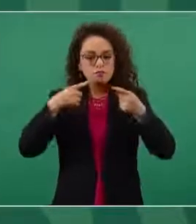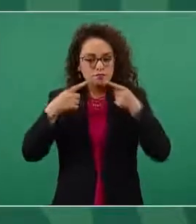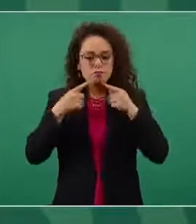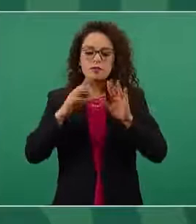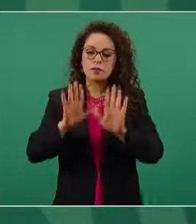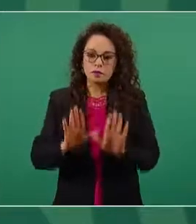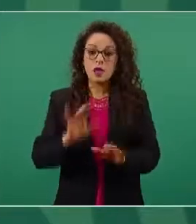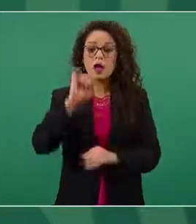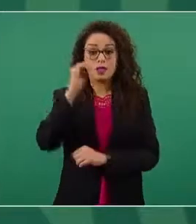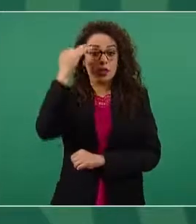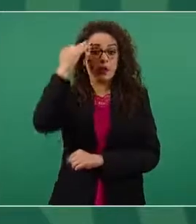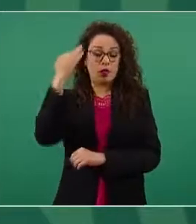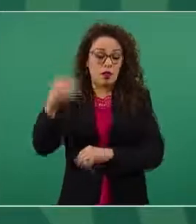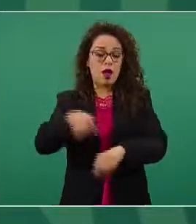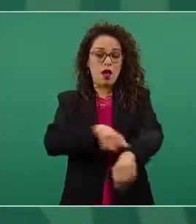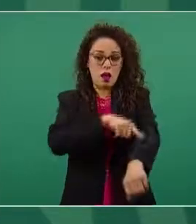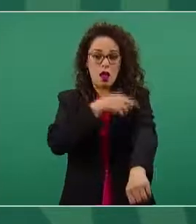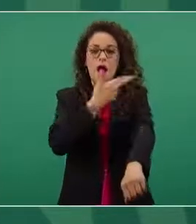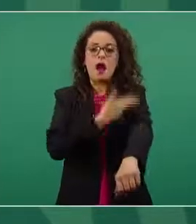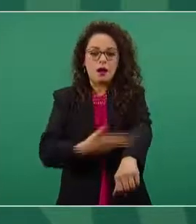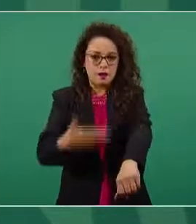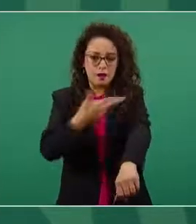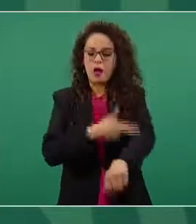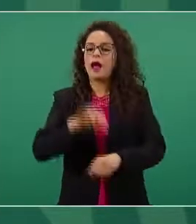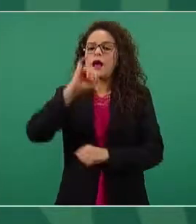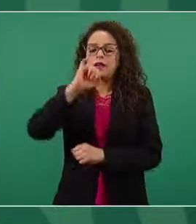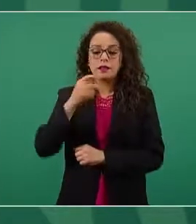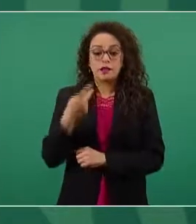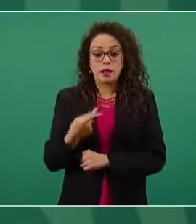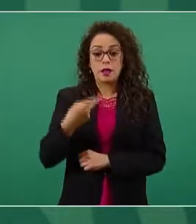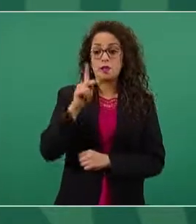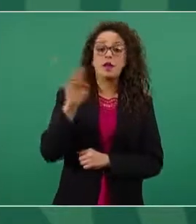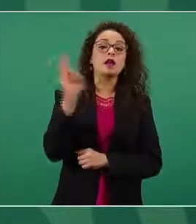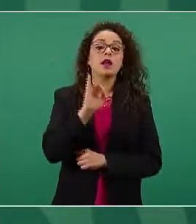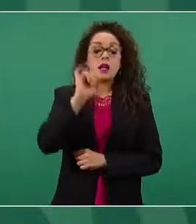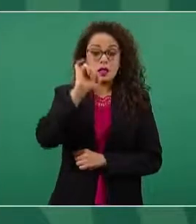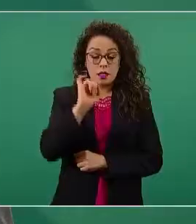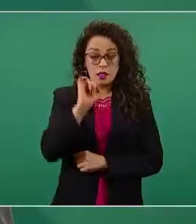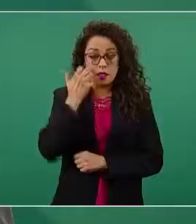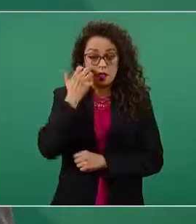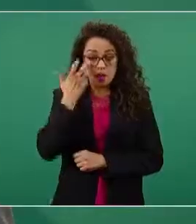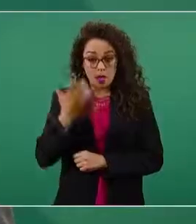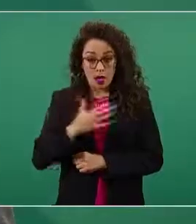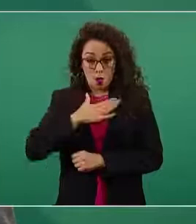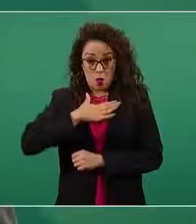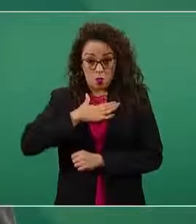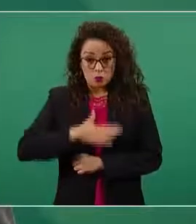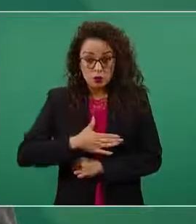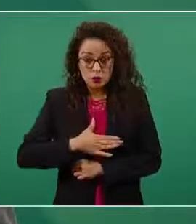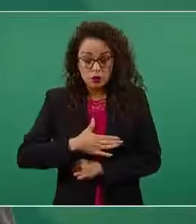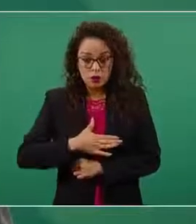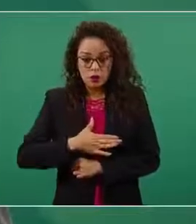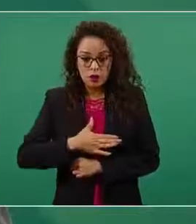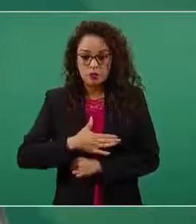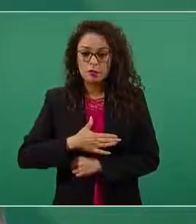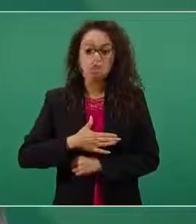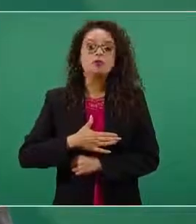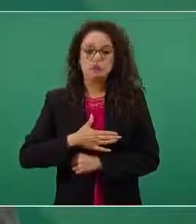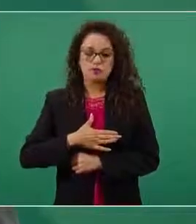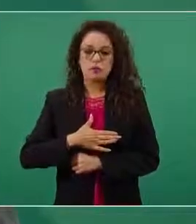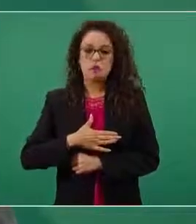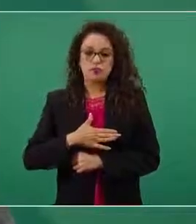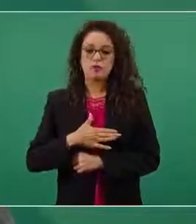lleva tiempo, pero si hay voluntad de hacer justicia, la justicia